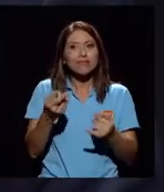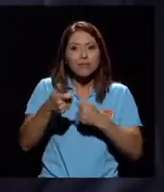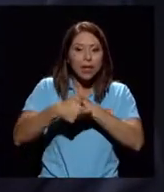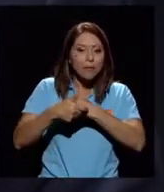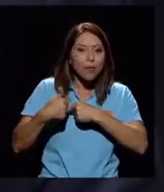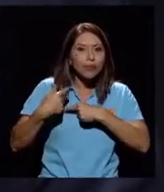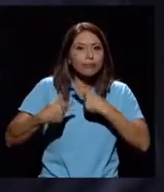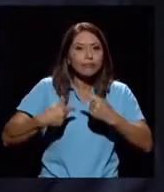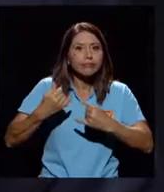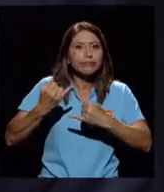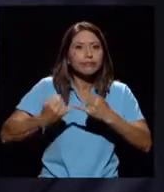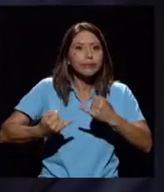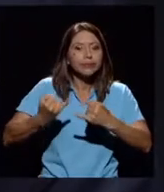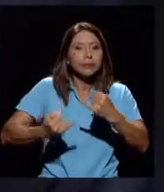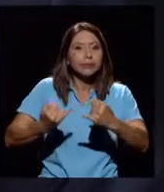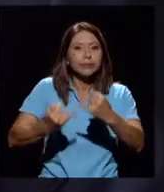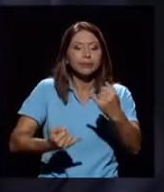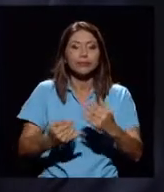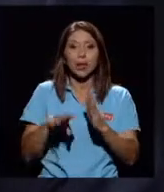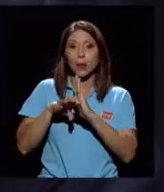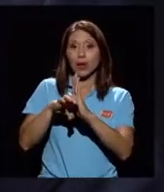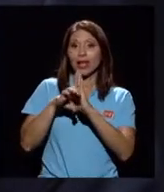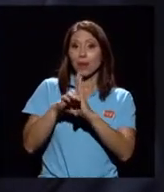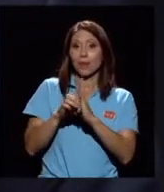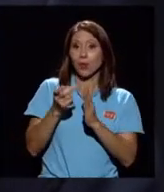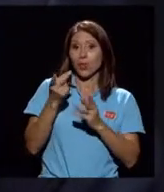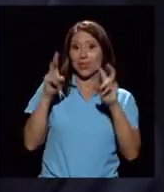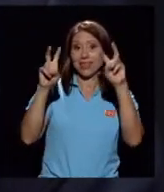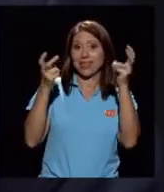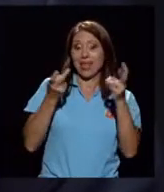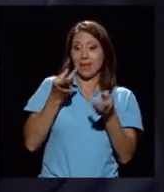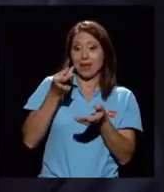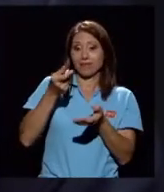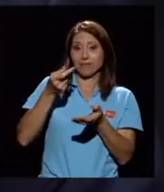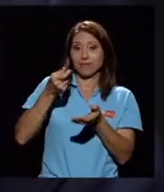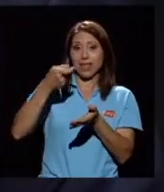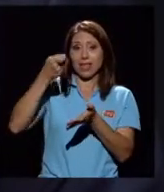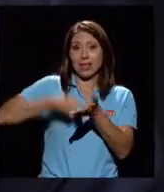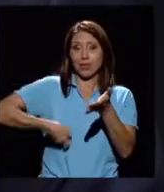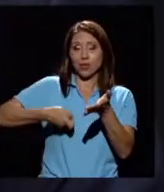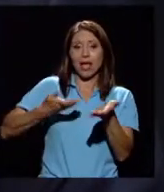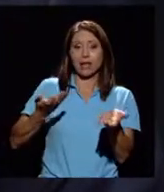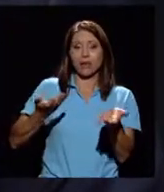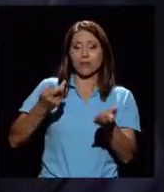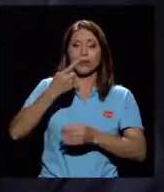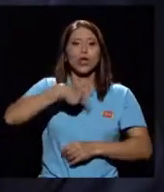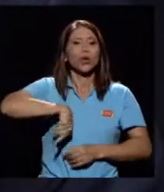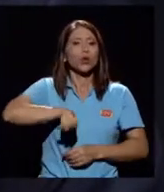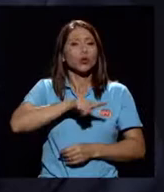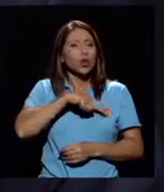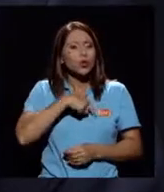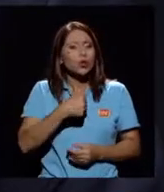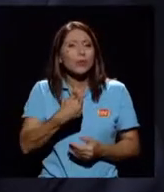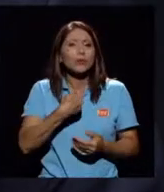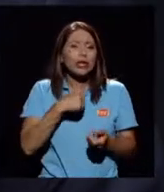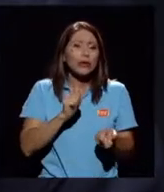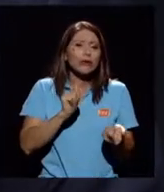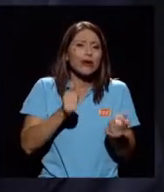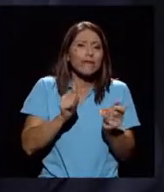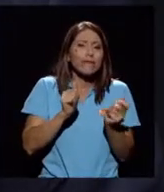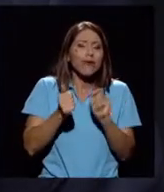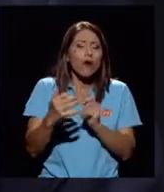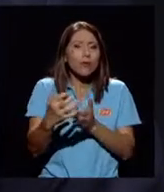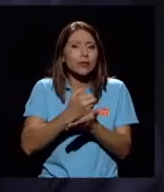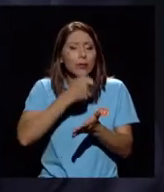tiempo en el caso por ejemplo tributario que nosotros hemos tenido reformas tributarias en el